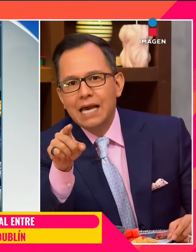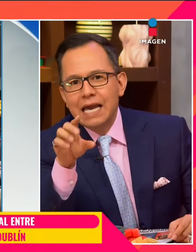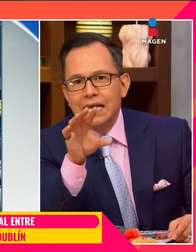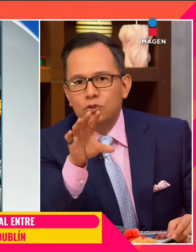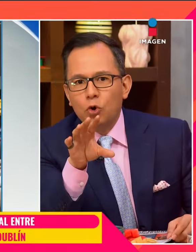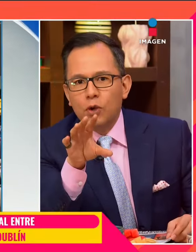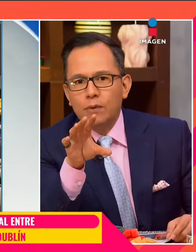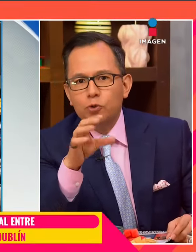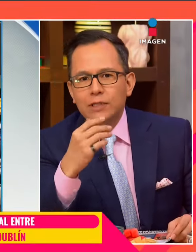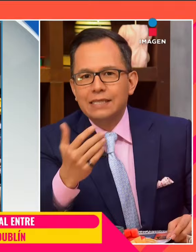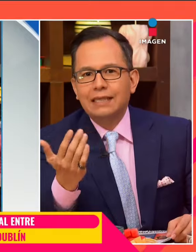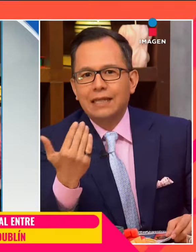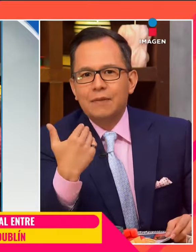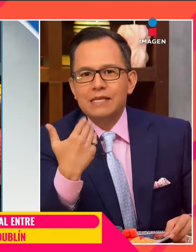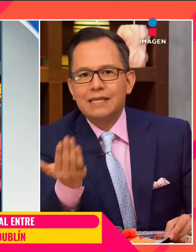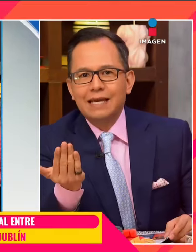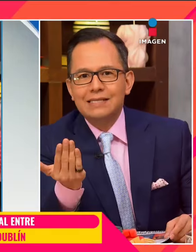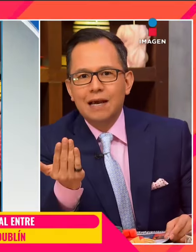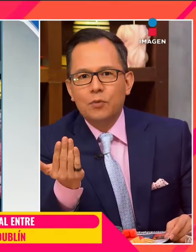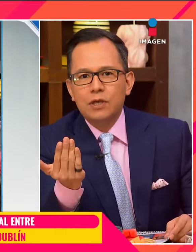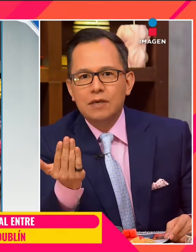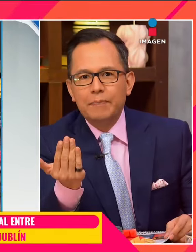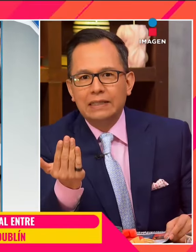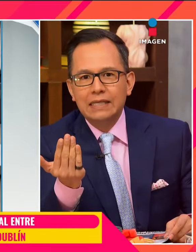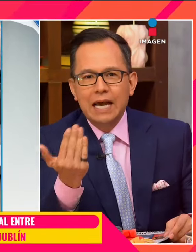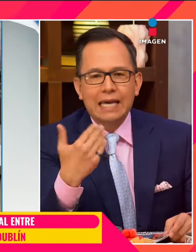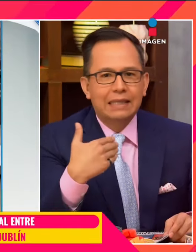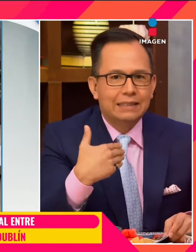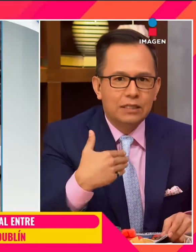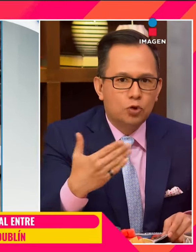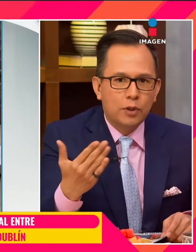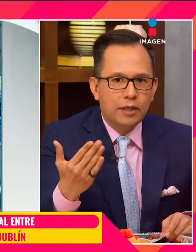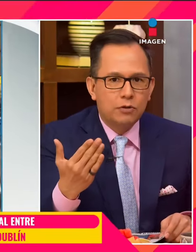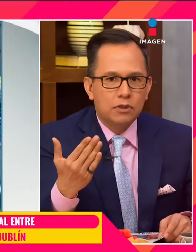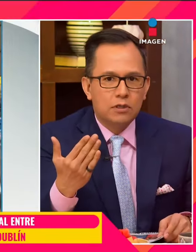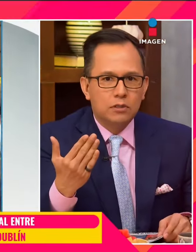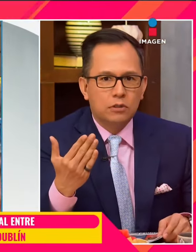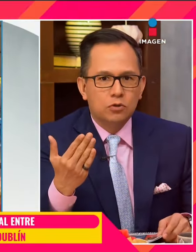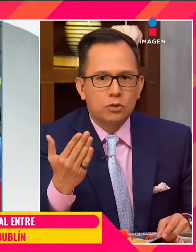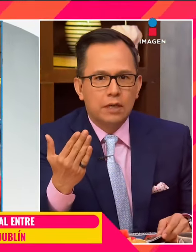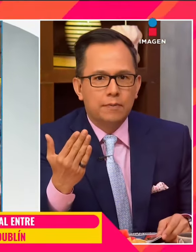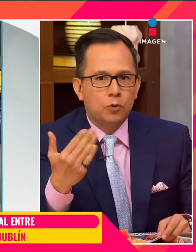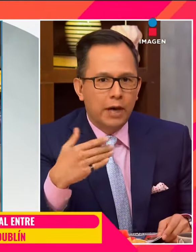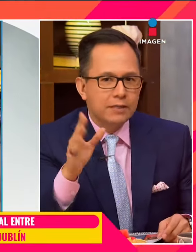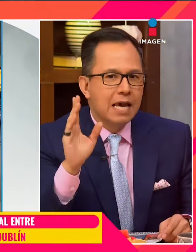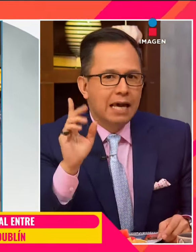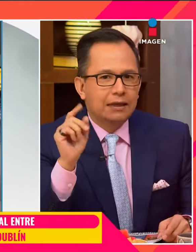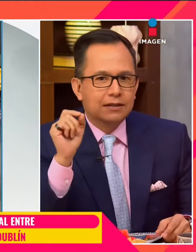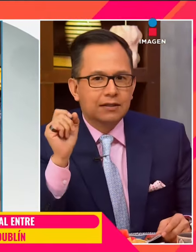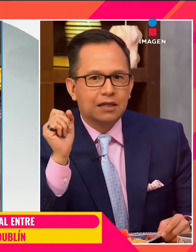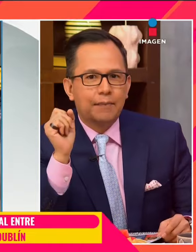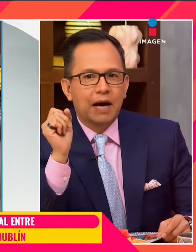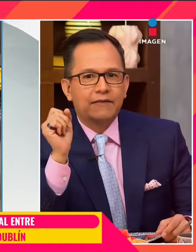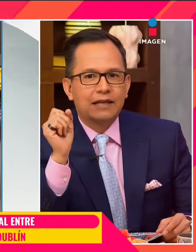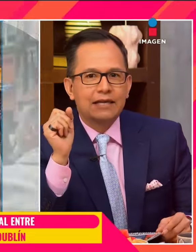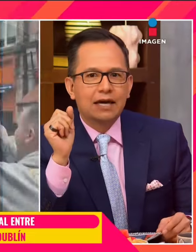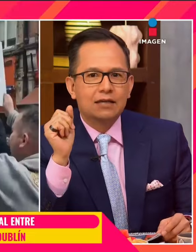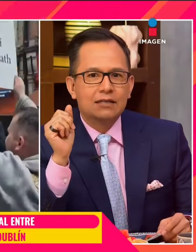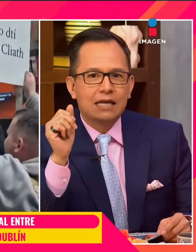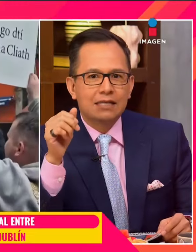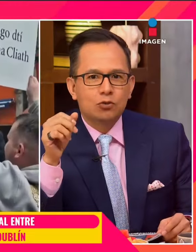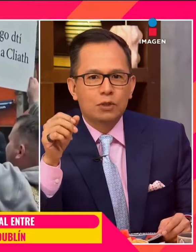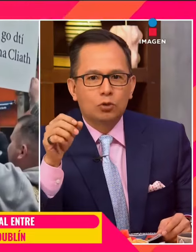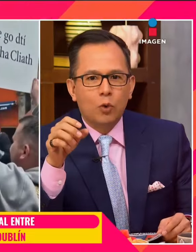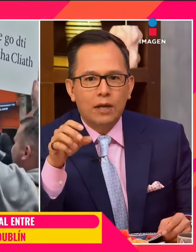Irlanda. Esto lo que busca es generar mensajes de amor y de empatía entre ciudadanos de distintos lugares. El artista se llama